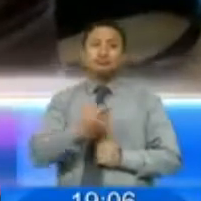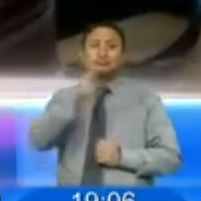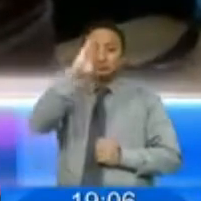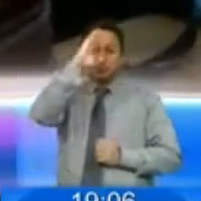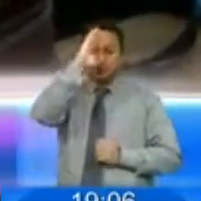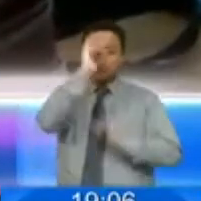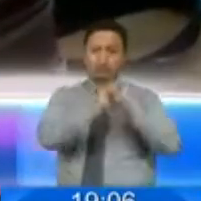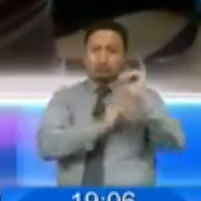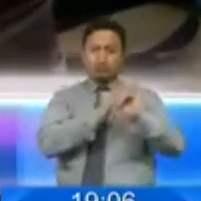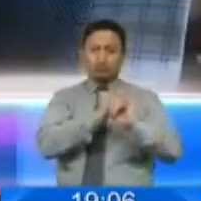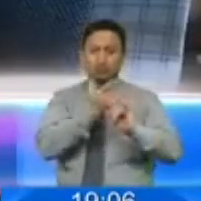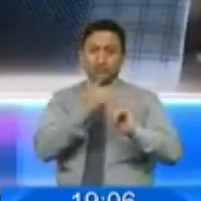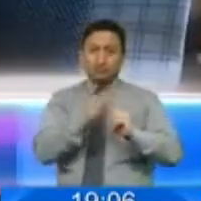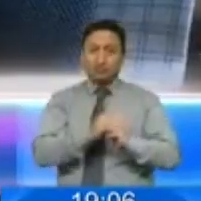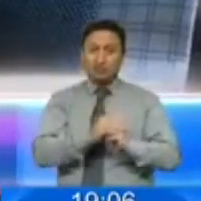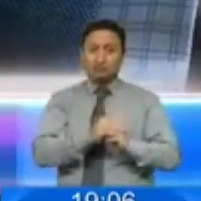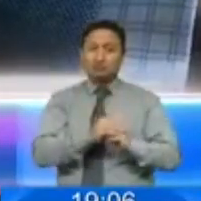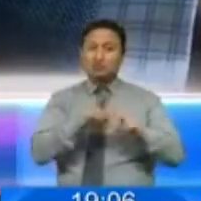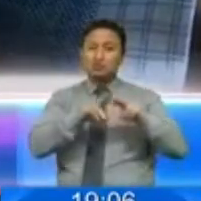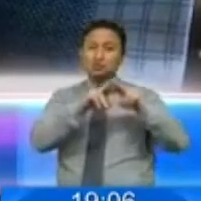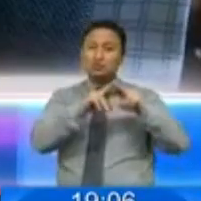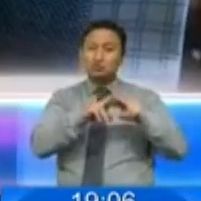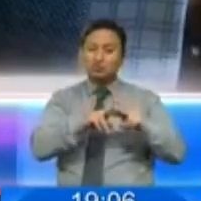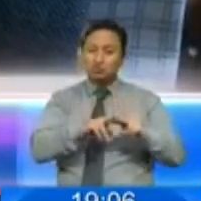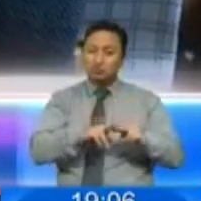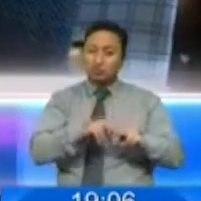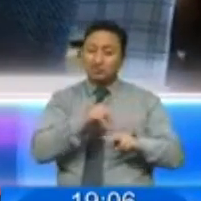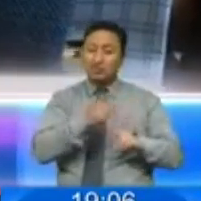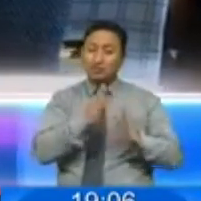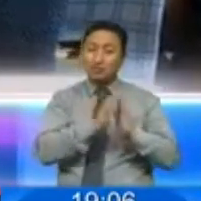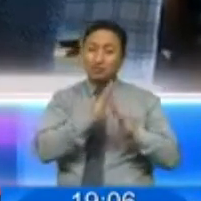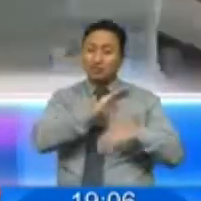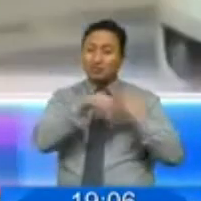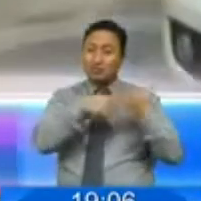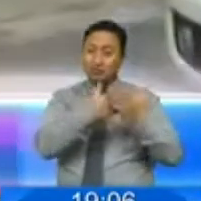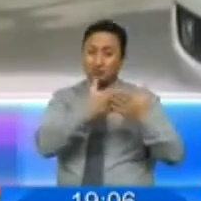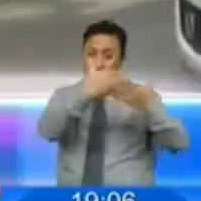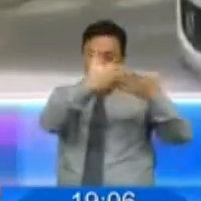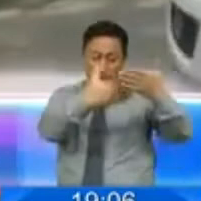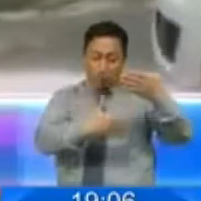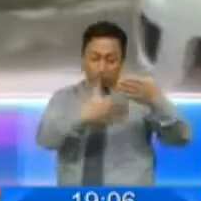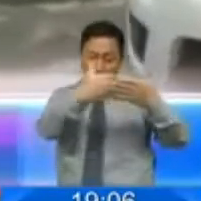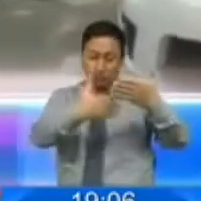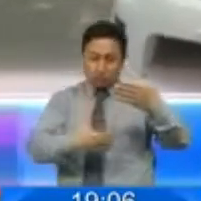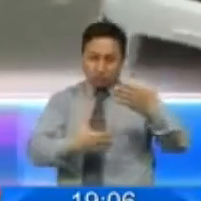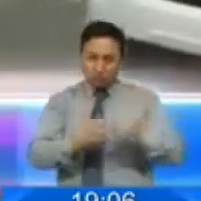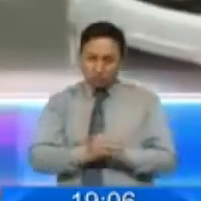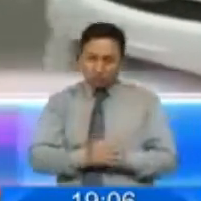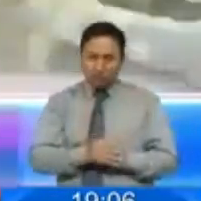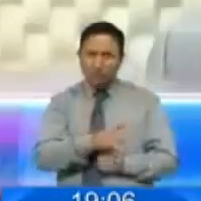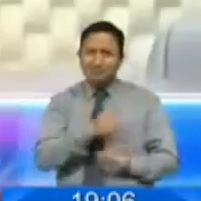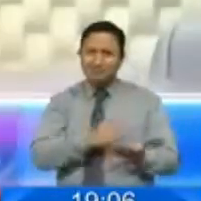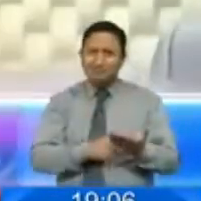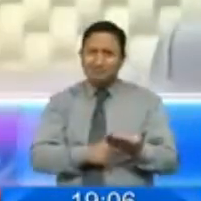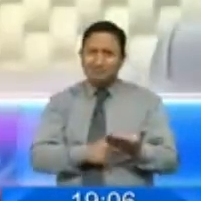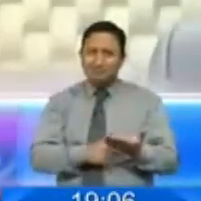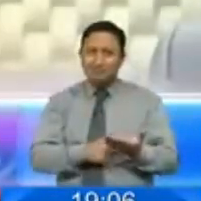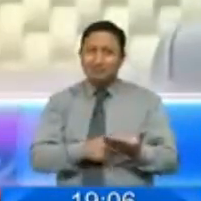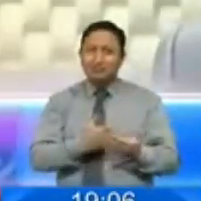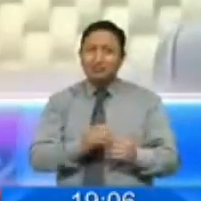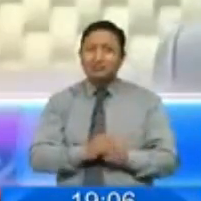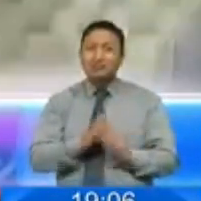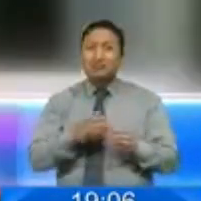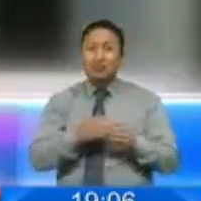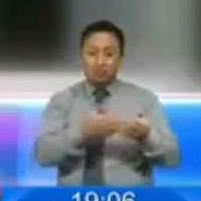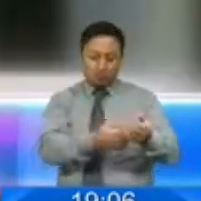habría indicado que tras haber examinado detenidamente todos los elementos concernientes a la situación jurídica del solicitante, la información disponible a la comisión